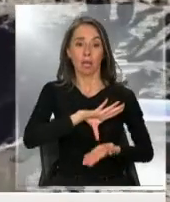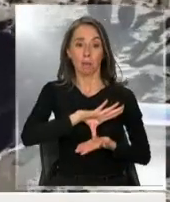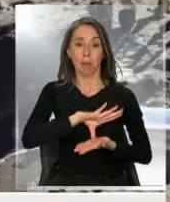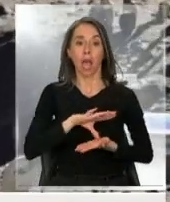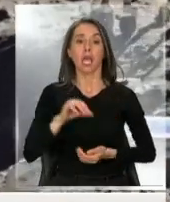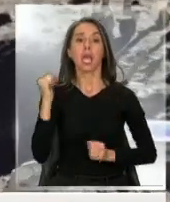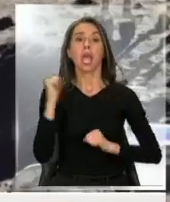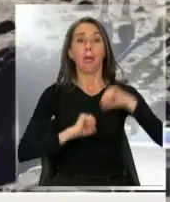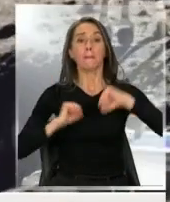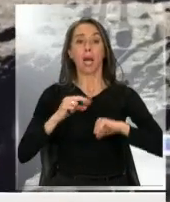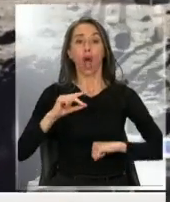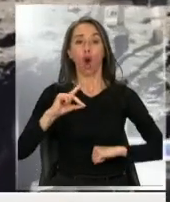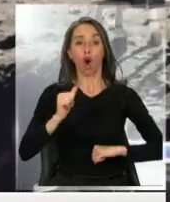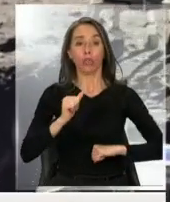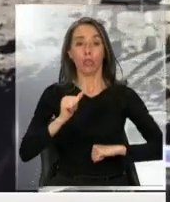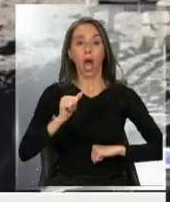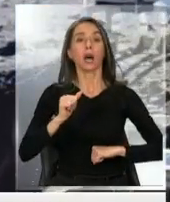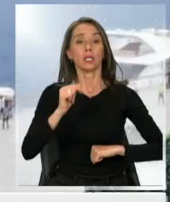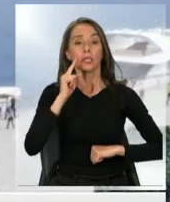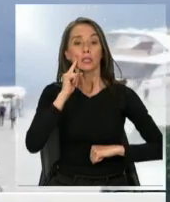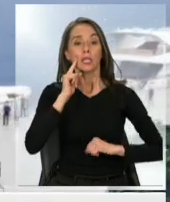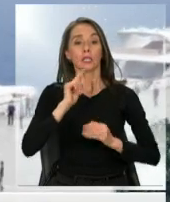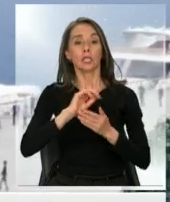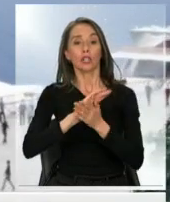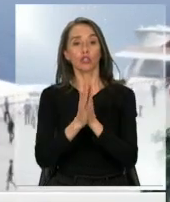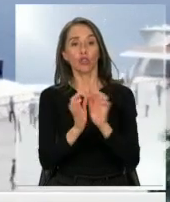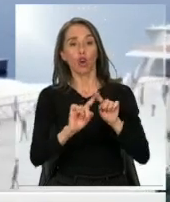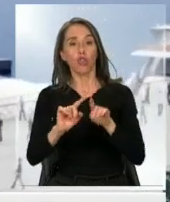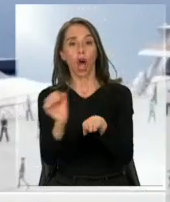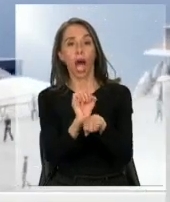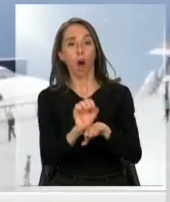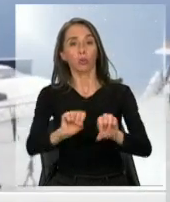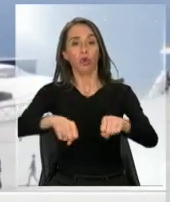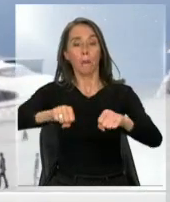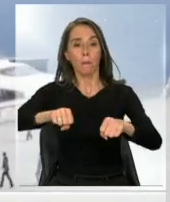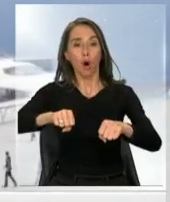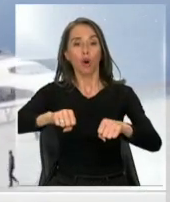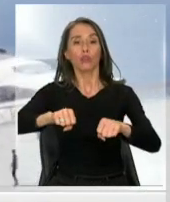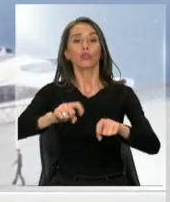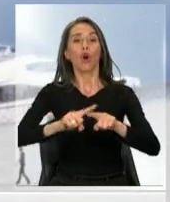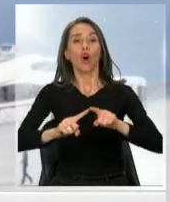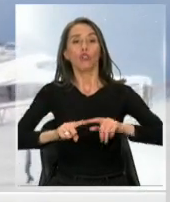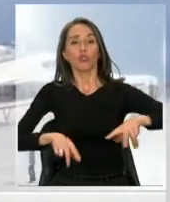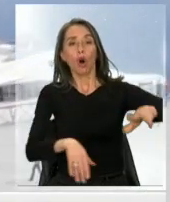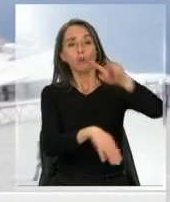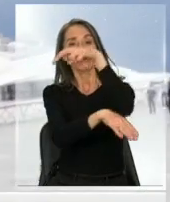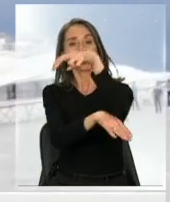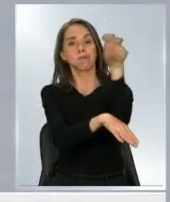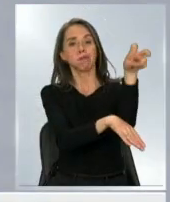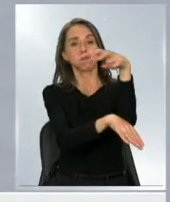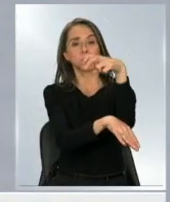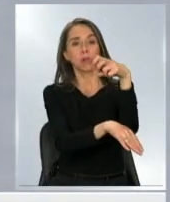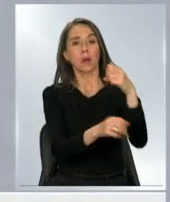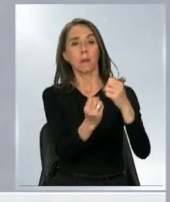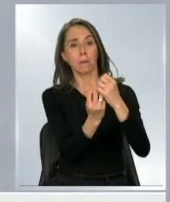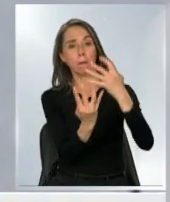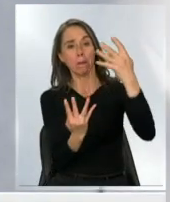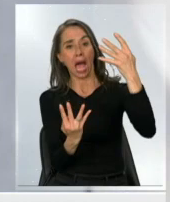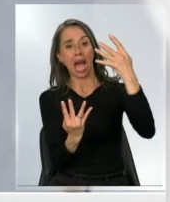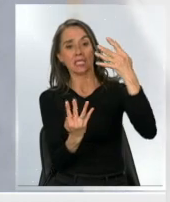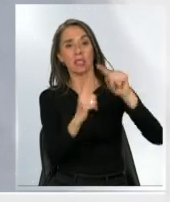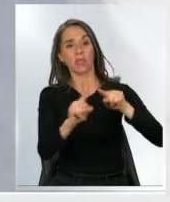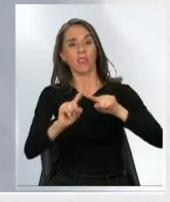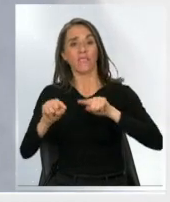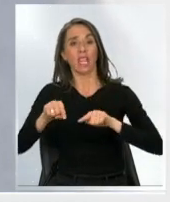Honda ha desplegado prácticamente todo su portfolio en autos, motos y productos de fuerza. Es el portfolio más avanzado de la región,